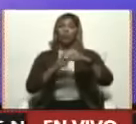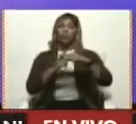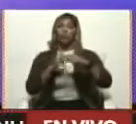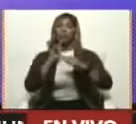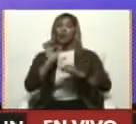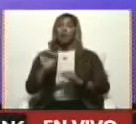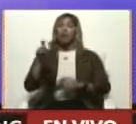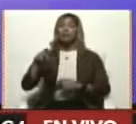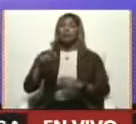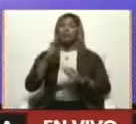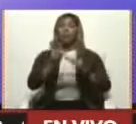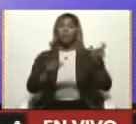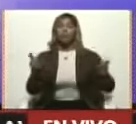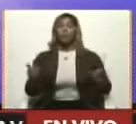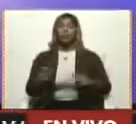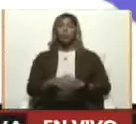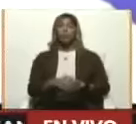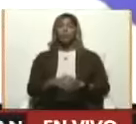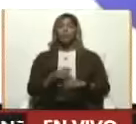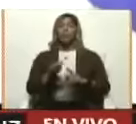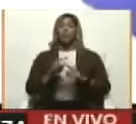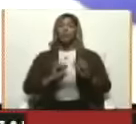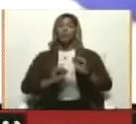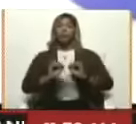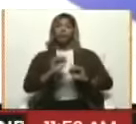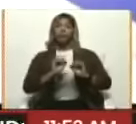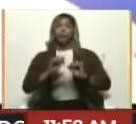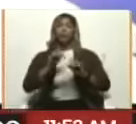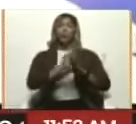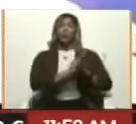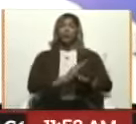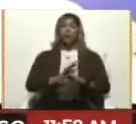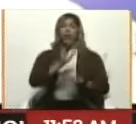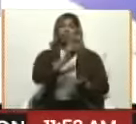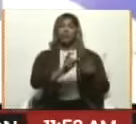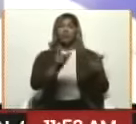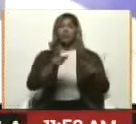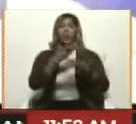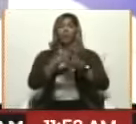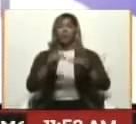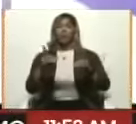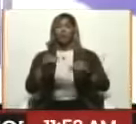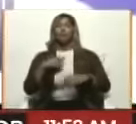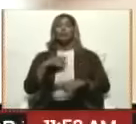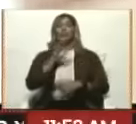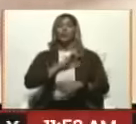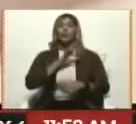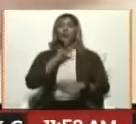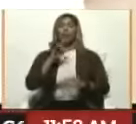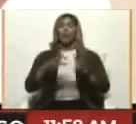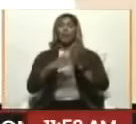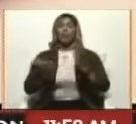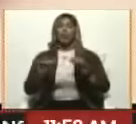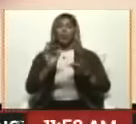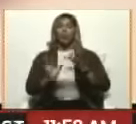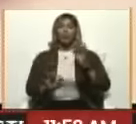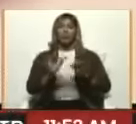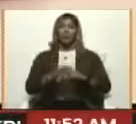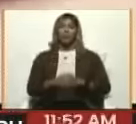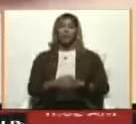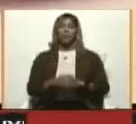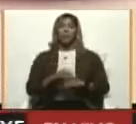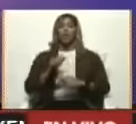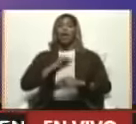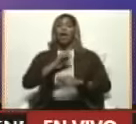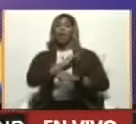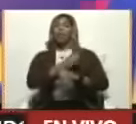a la colectividad que propenda a la preservación del Estado social, democrático, de derecho y de justicia. El poder